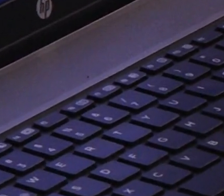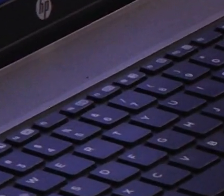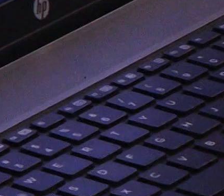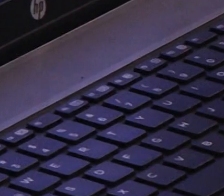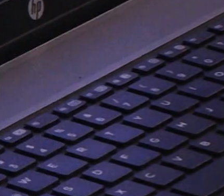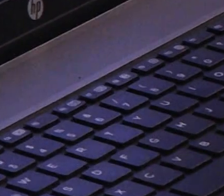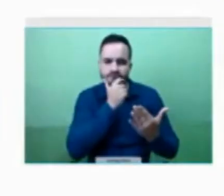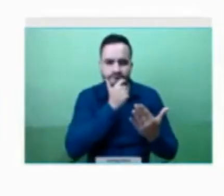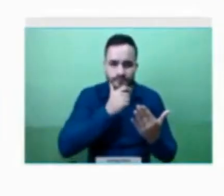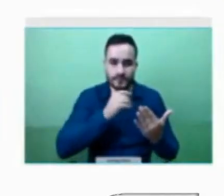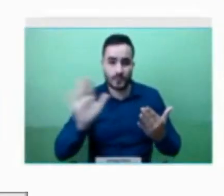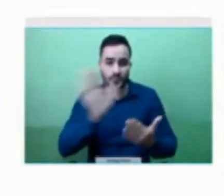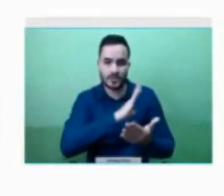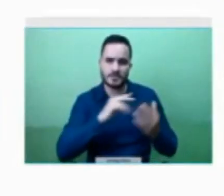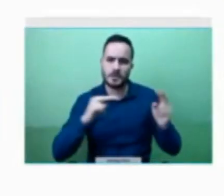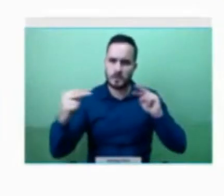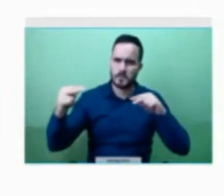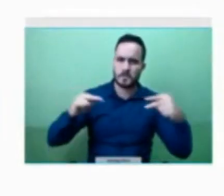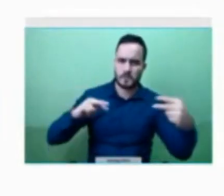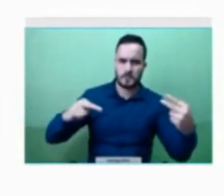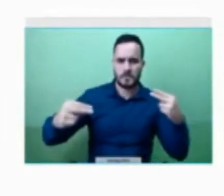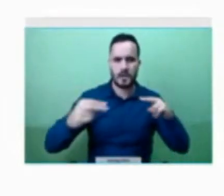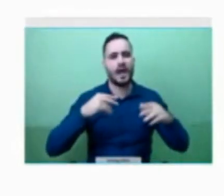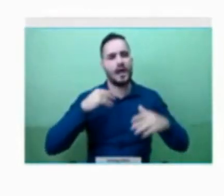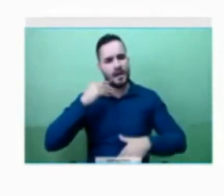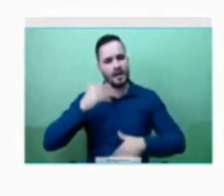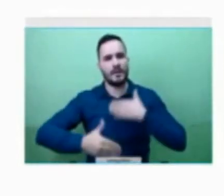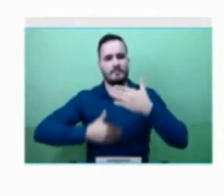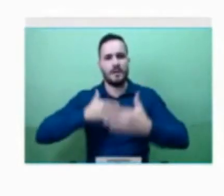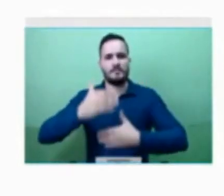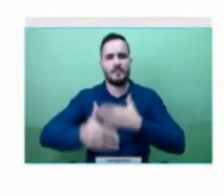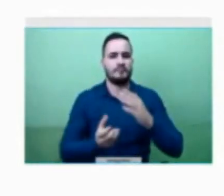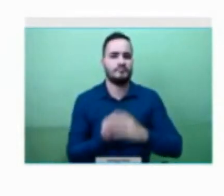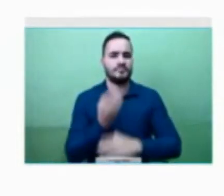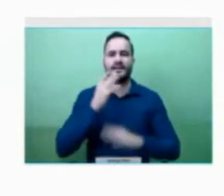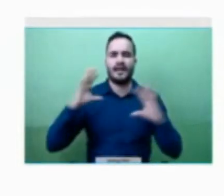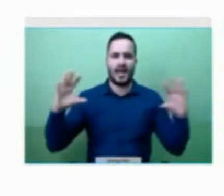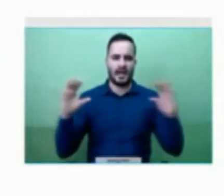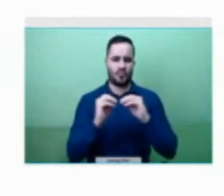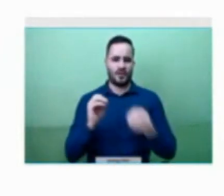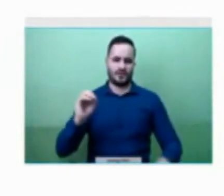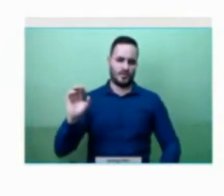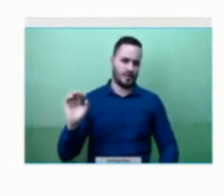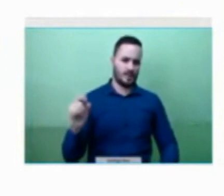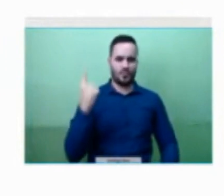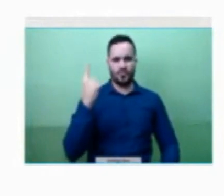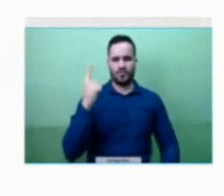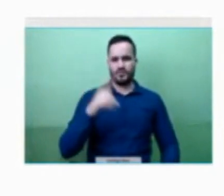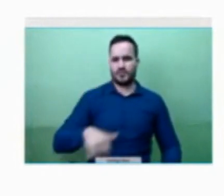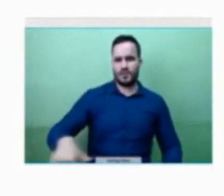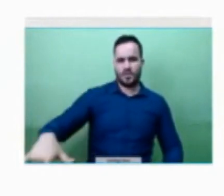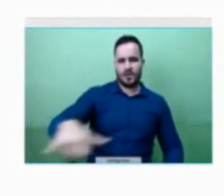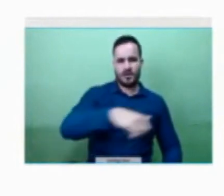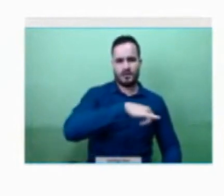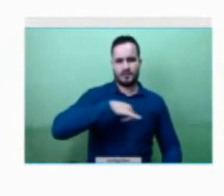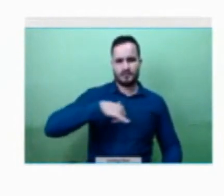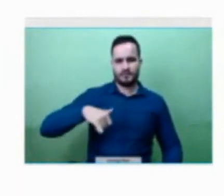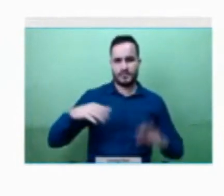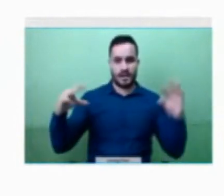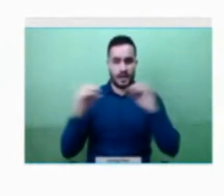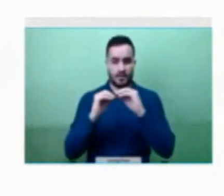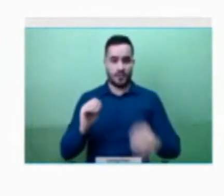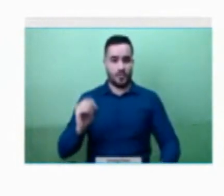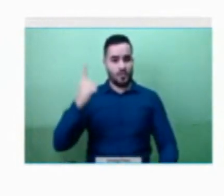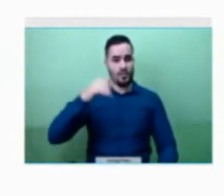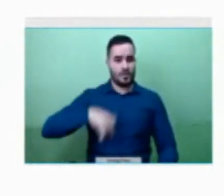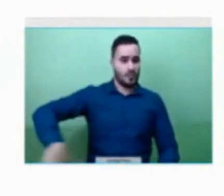de la educación. Avancemos hacia crear un acuerdo único donde avancemos ya definitivamente al